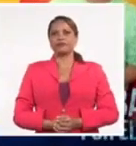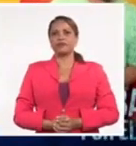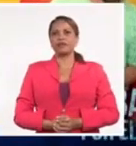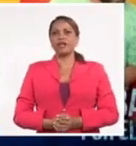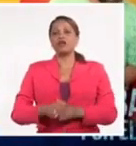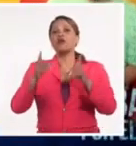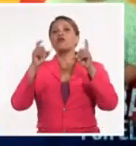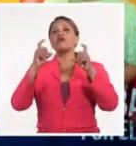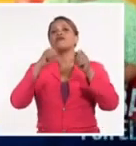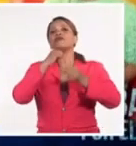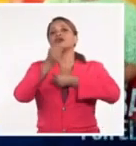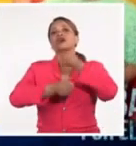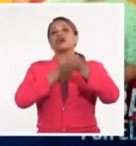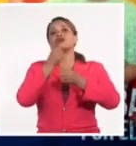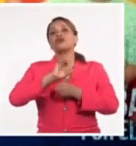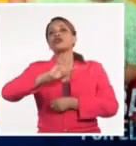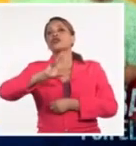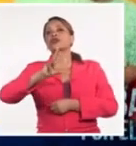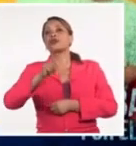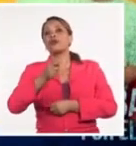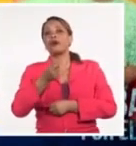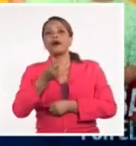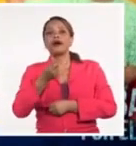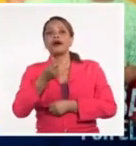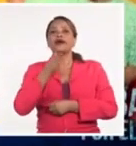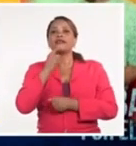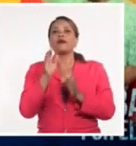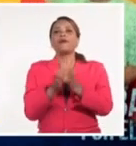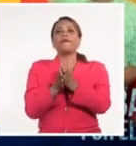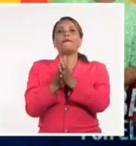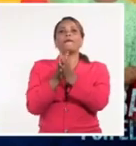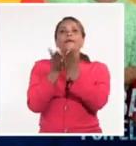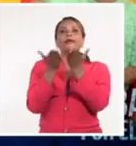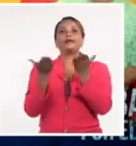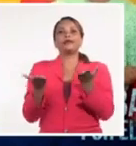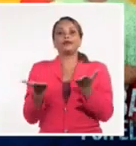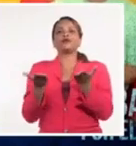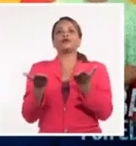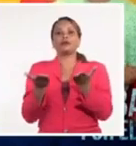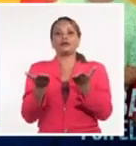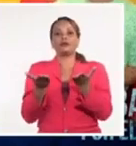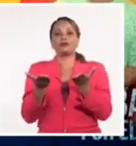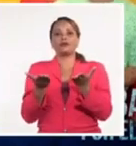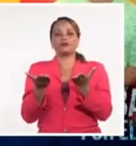foto utilizada, robada de un periódico